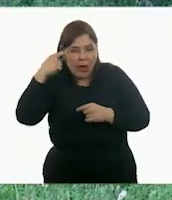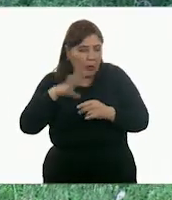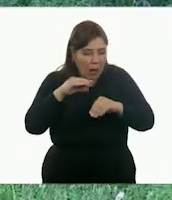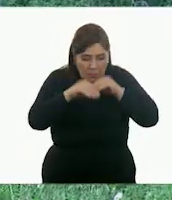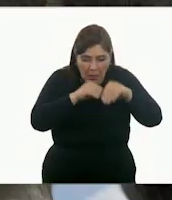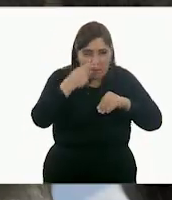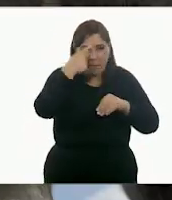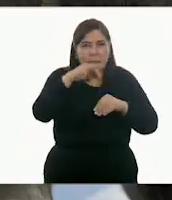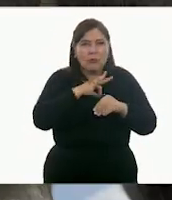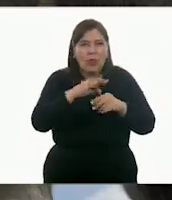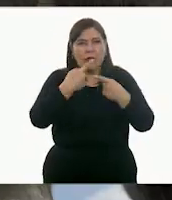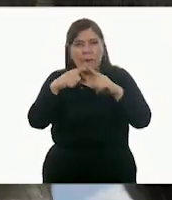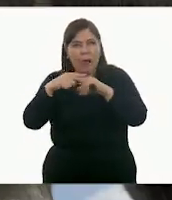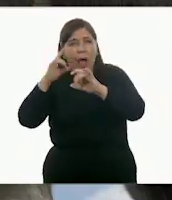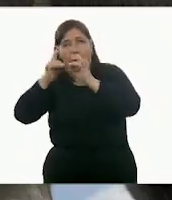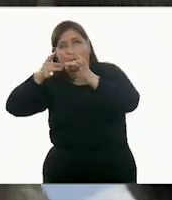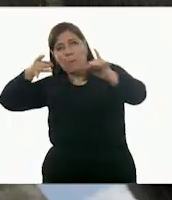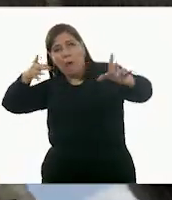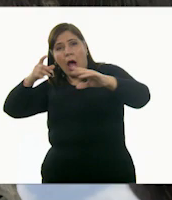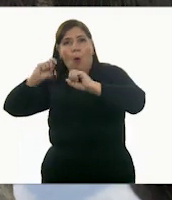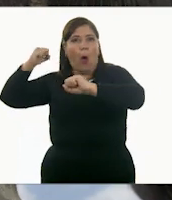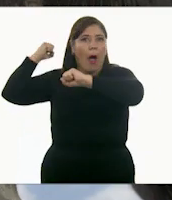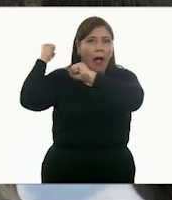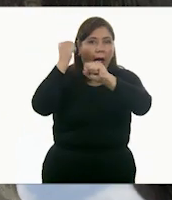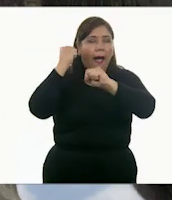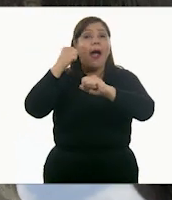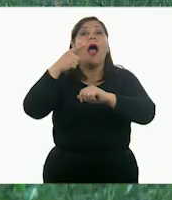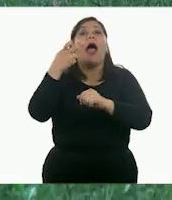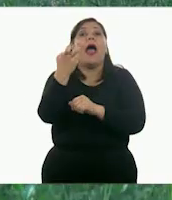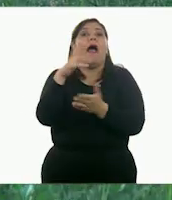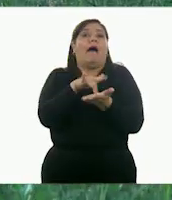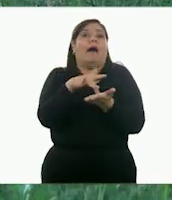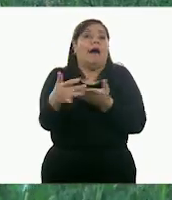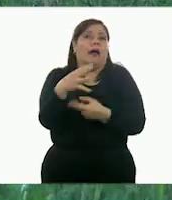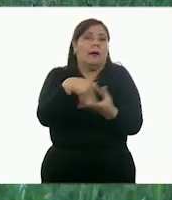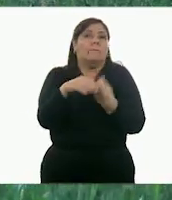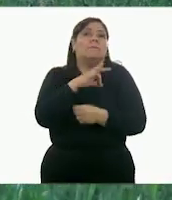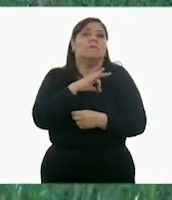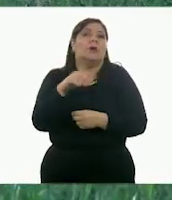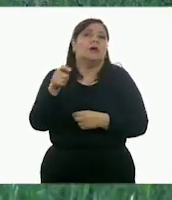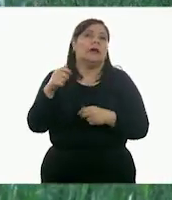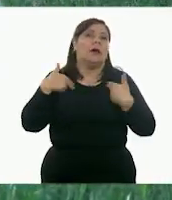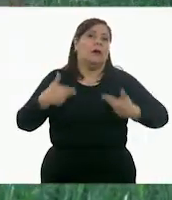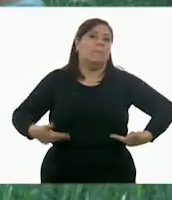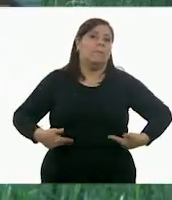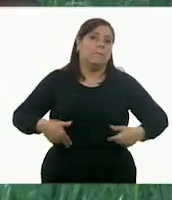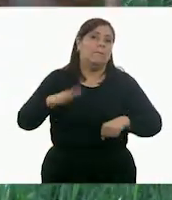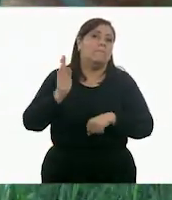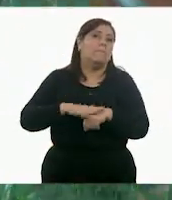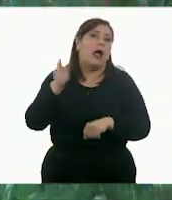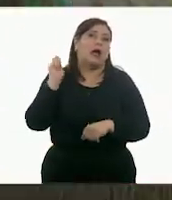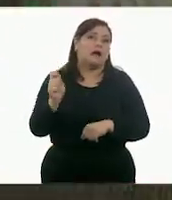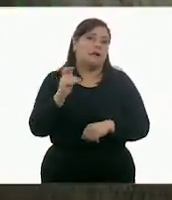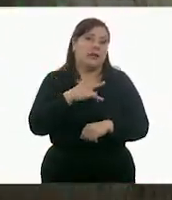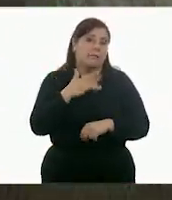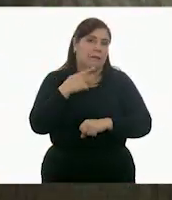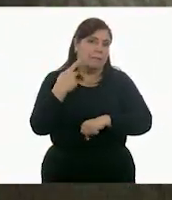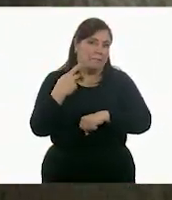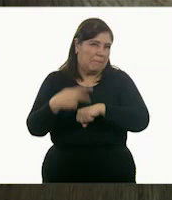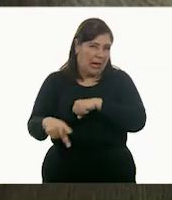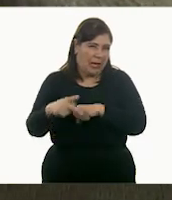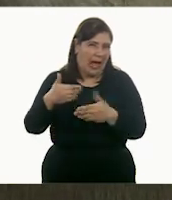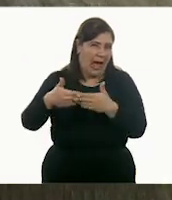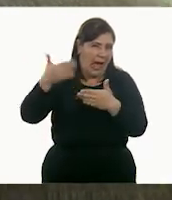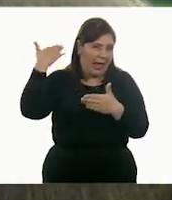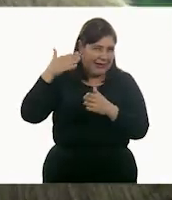a varios metros de distancia fue lo que los convirtió en uno de los depredadores más peligrosos de